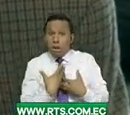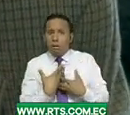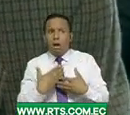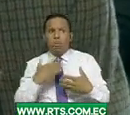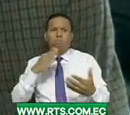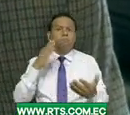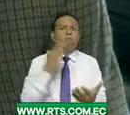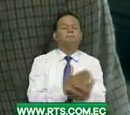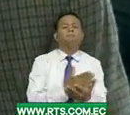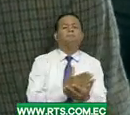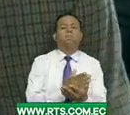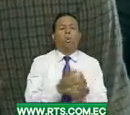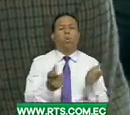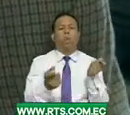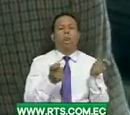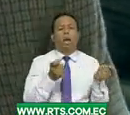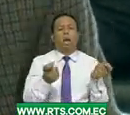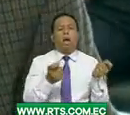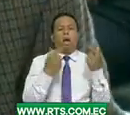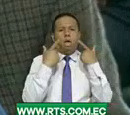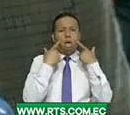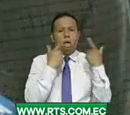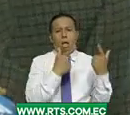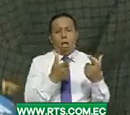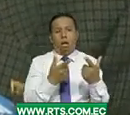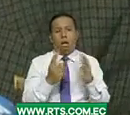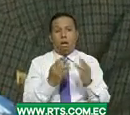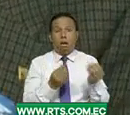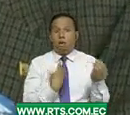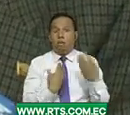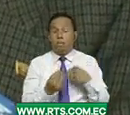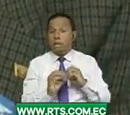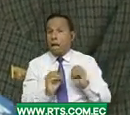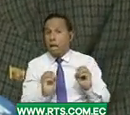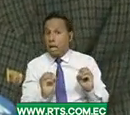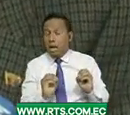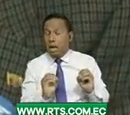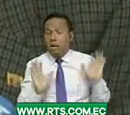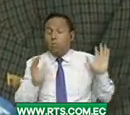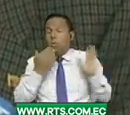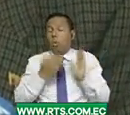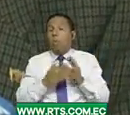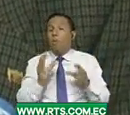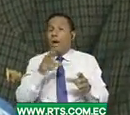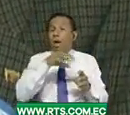Ahora, si es que lo que está sucediendo adentro va más allá de las alertas